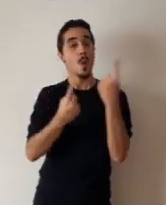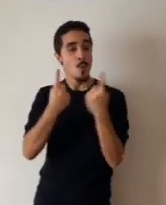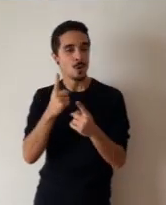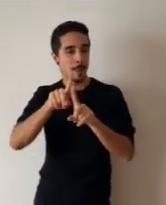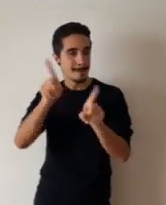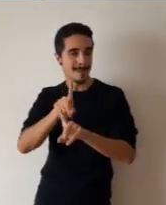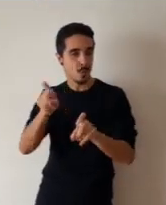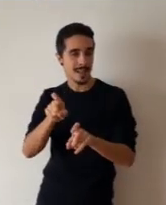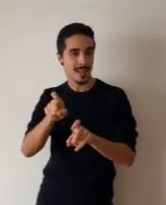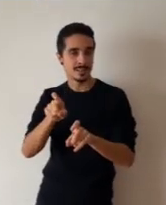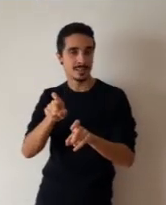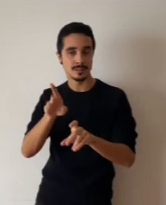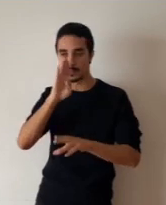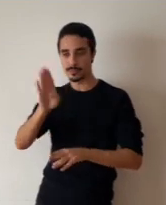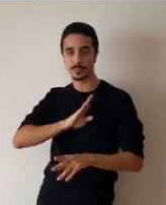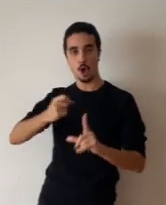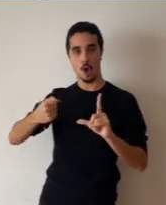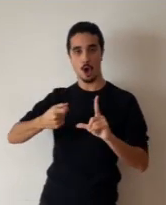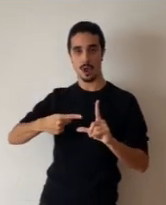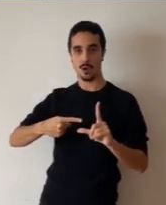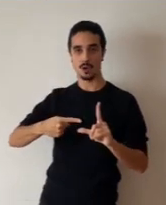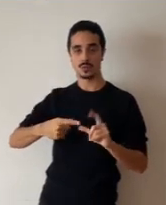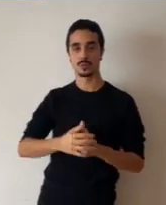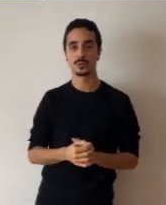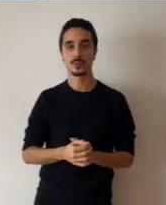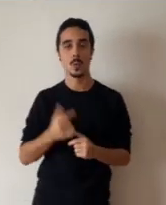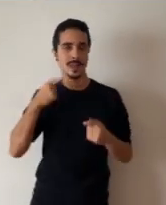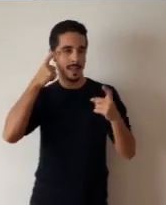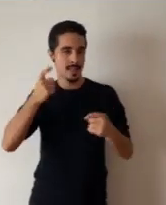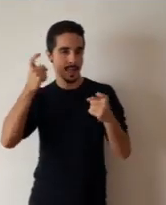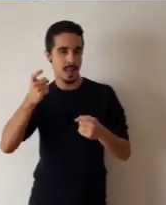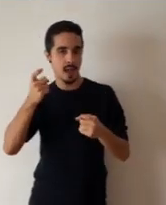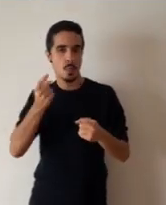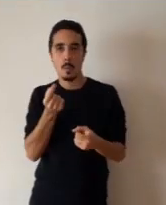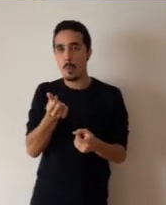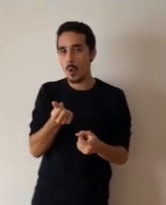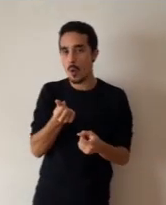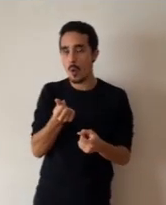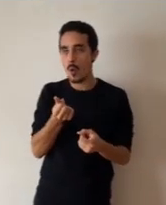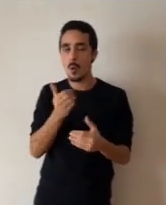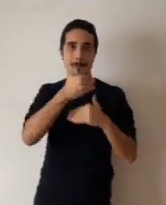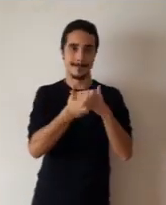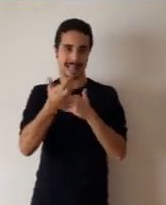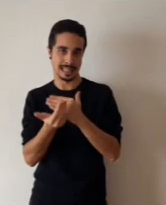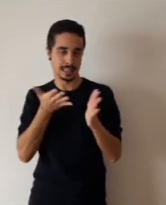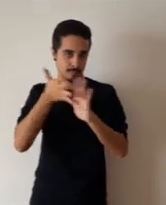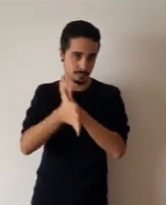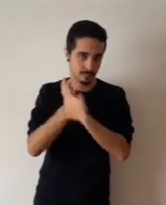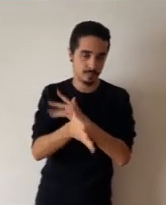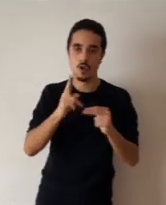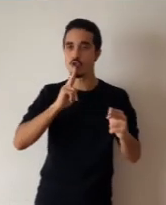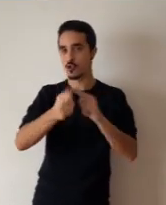preguntas al correo. Voy a intentar ir un poco, bueno, pues por